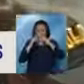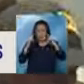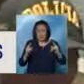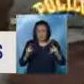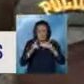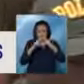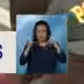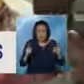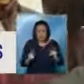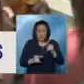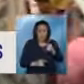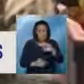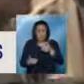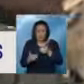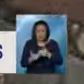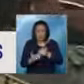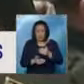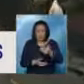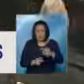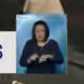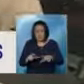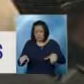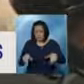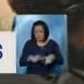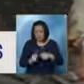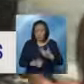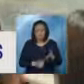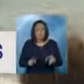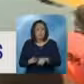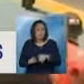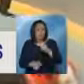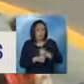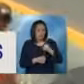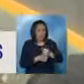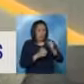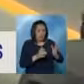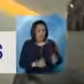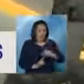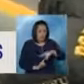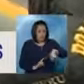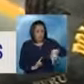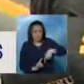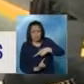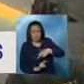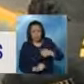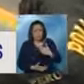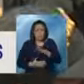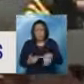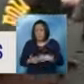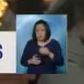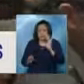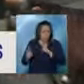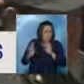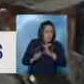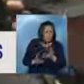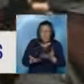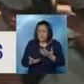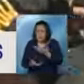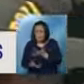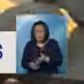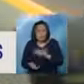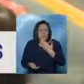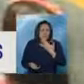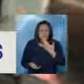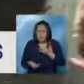se ha puesto a pocos metros del lugar. Hay también los trabajadores que están alrededor y es que están preocupados. Quieren saber de sus compañeros